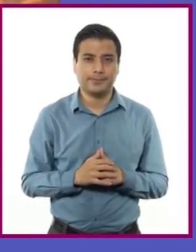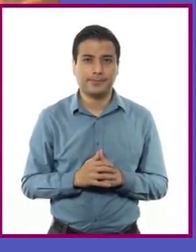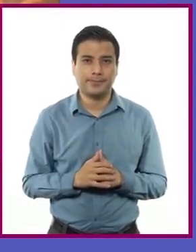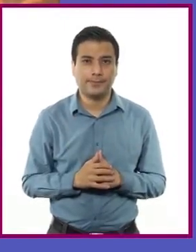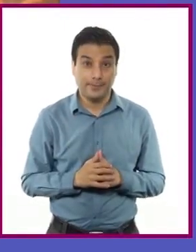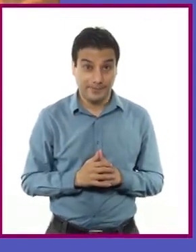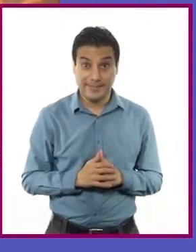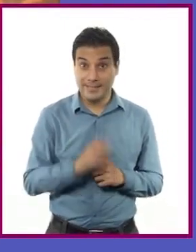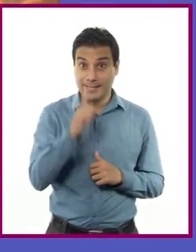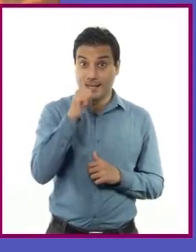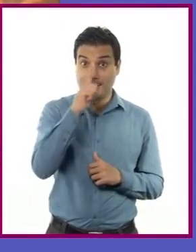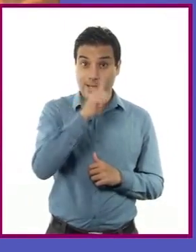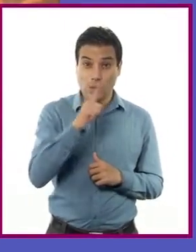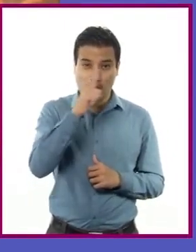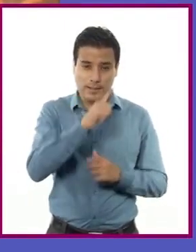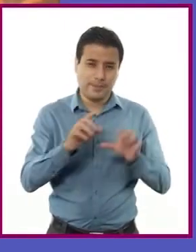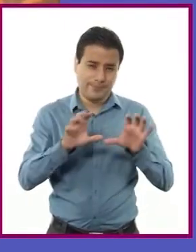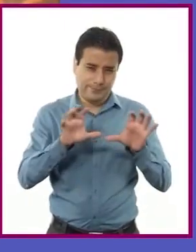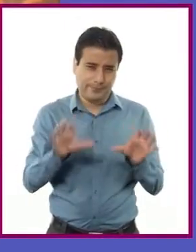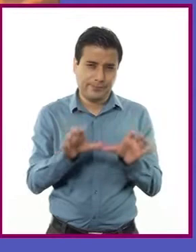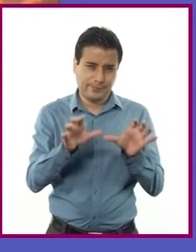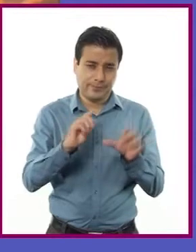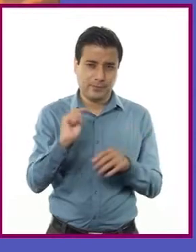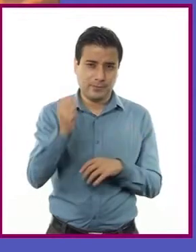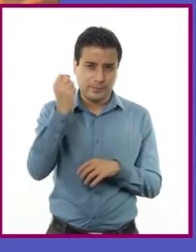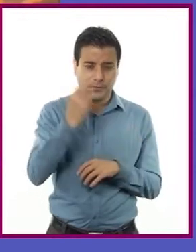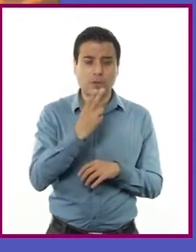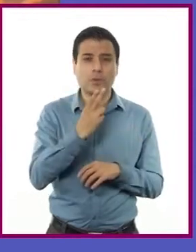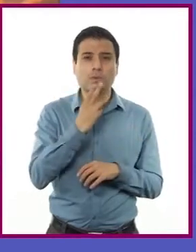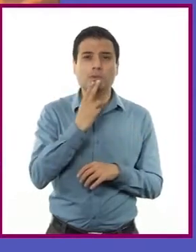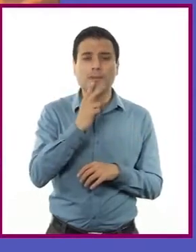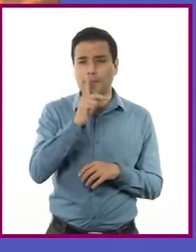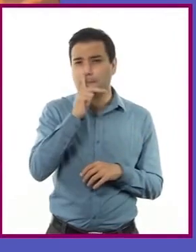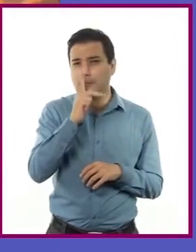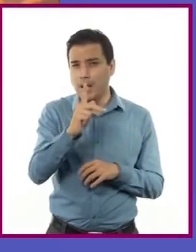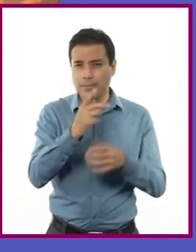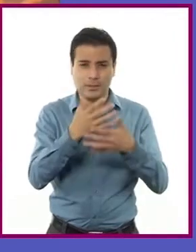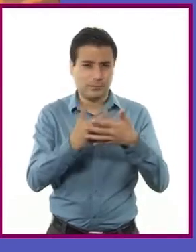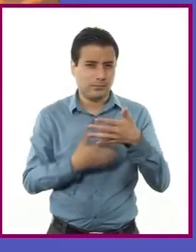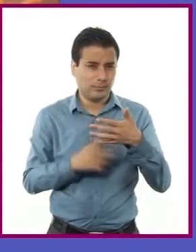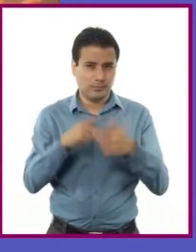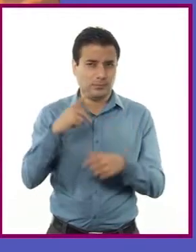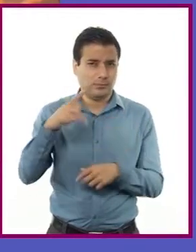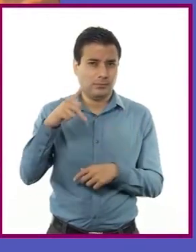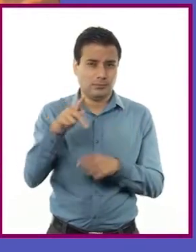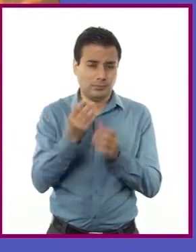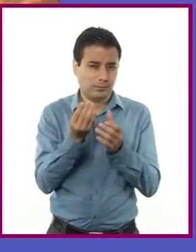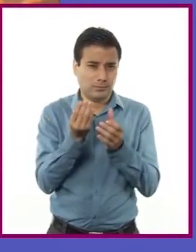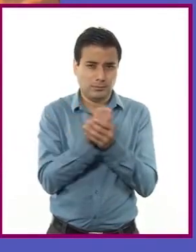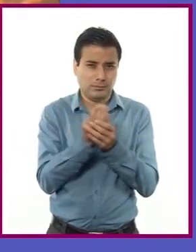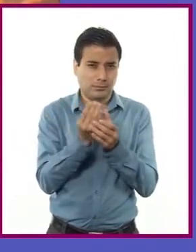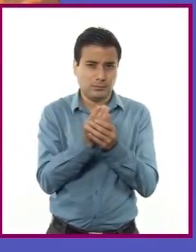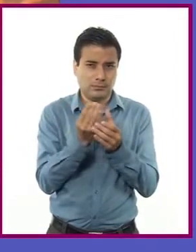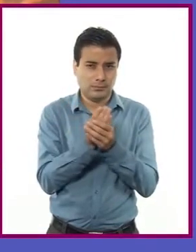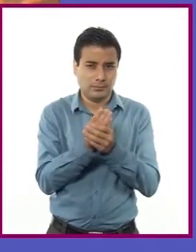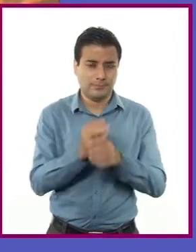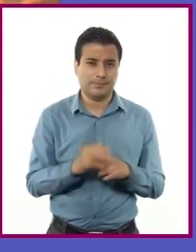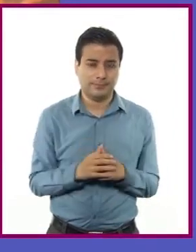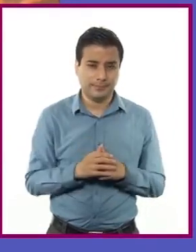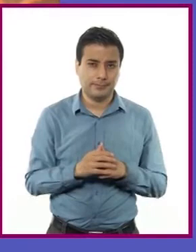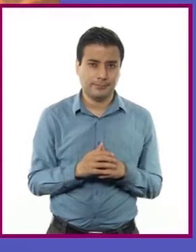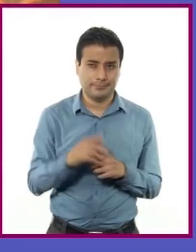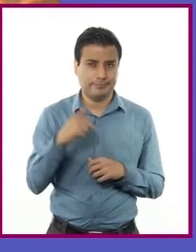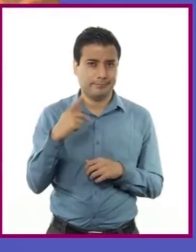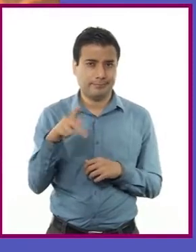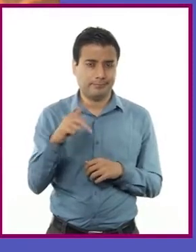el lenguaje informático y tecnológico también usamos una gran cantidad de neologismos, que son las palabras o expresiones